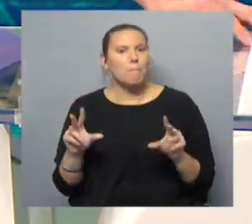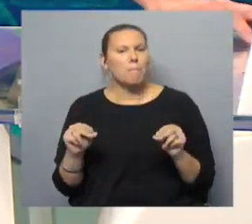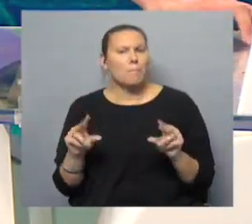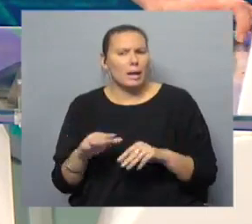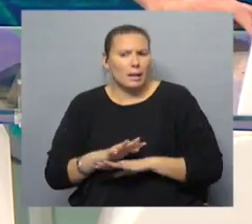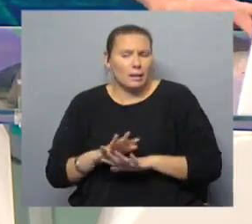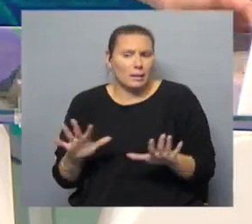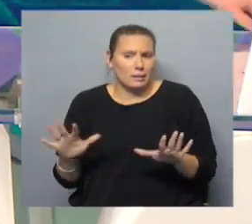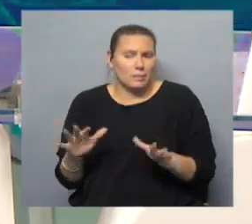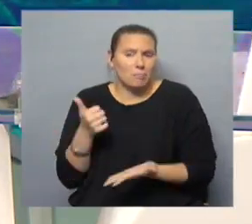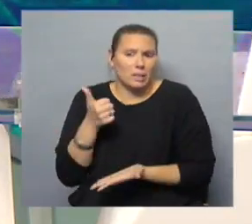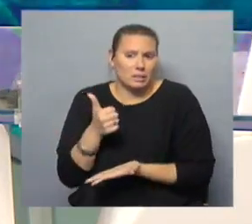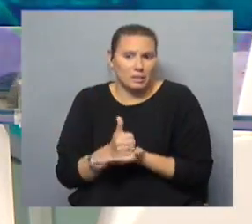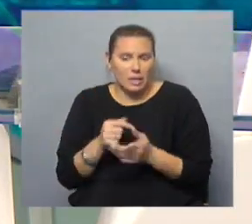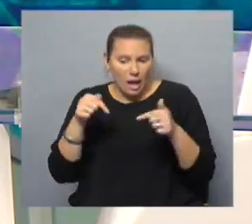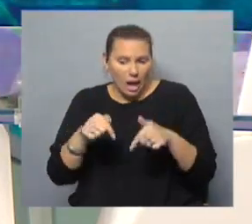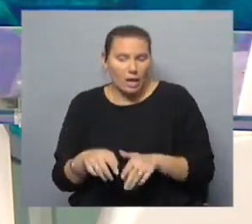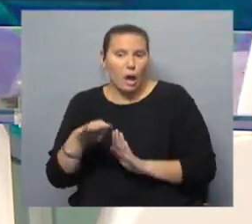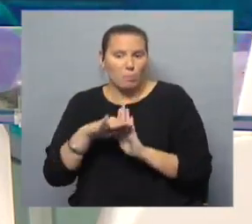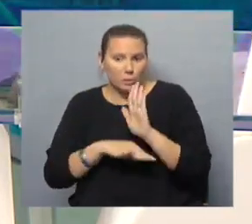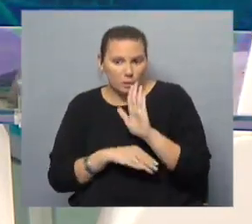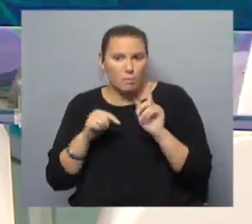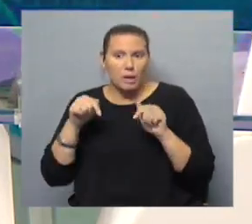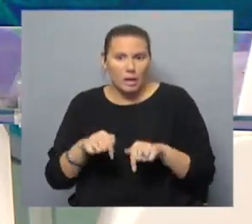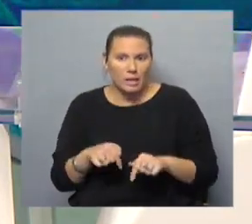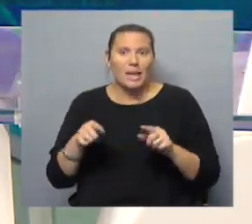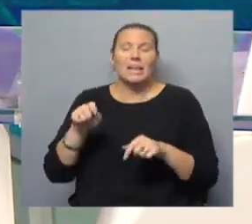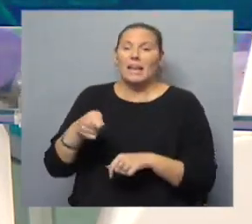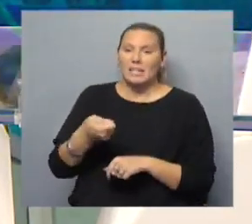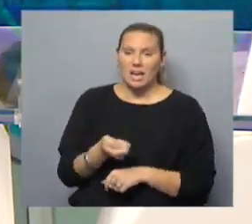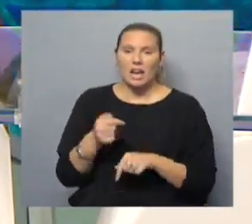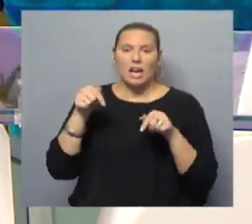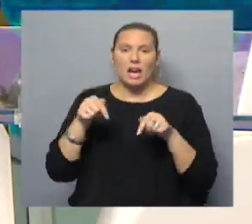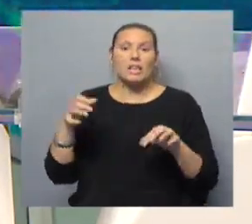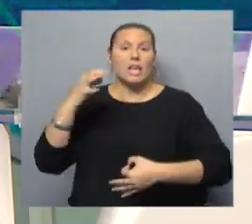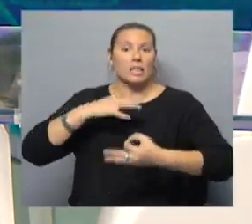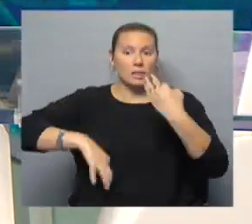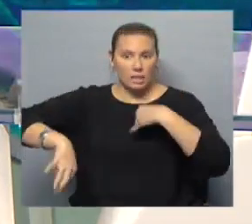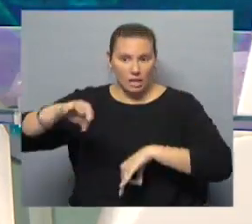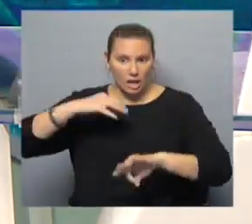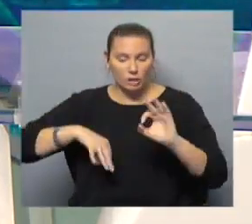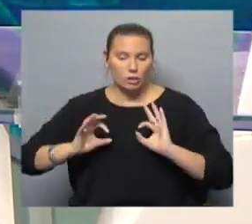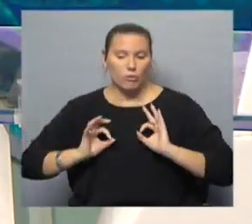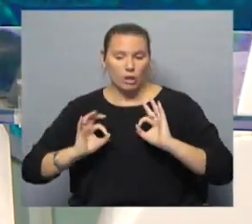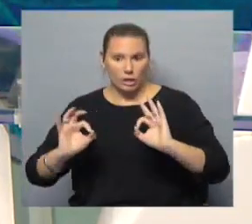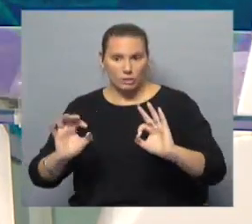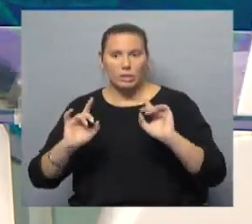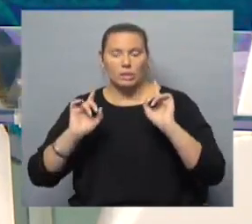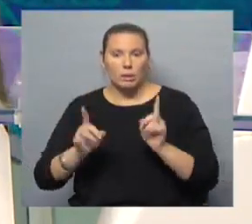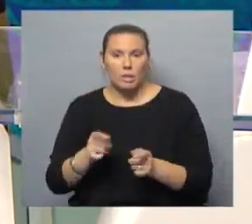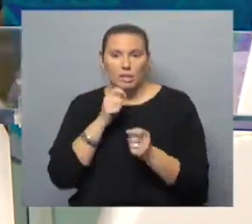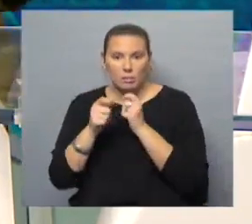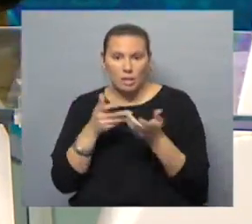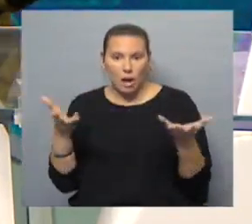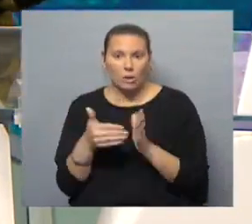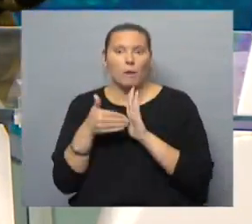Opitingui. Omnipresente. Pasan cosas acá en este programa, pasan cosas acá en este canal, pasan cosas en el teatro porque hay vacaciones. Y con eso tiene que ver la nota que vamos